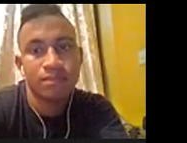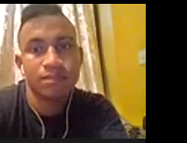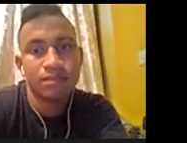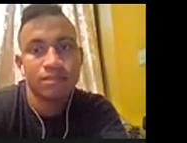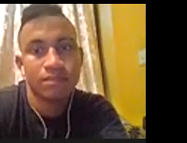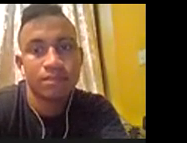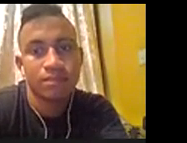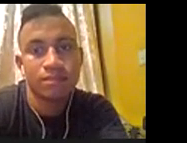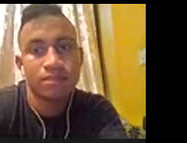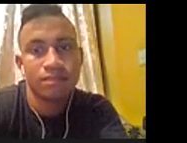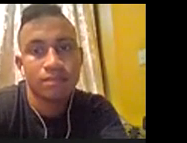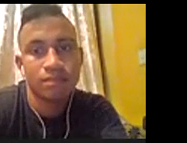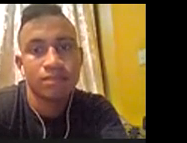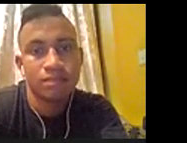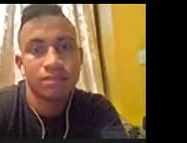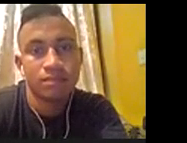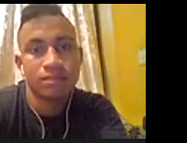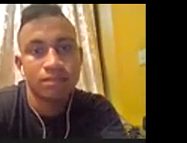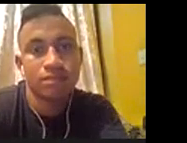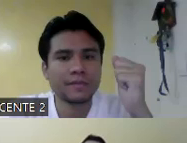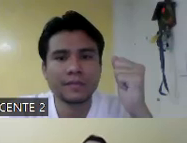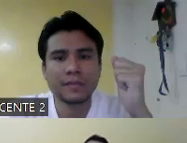y mejore eso, ¿sí?